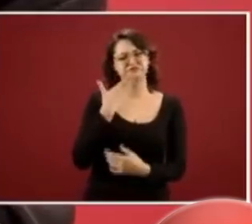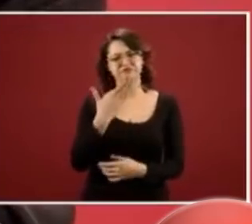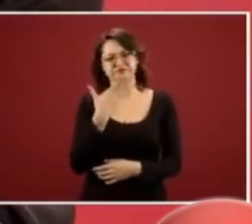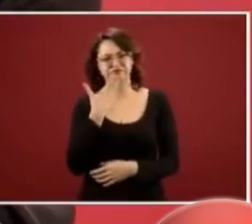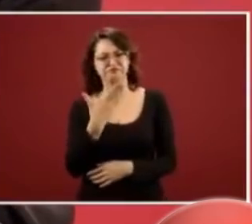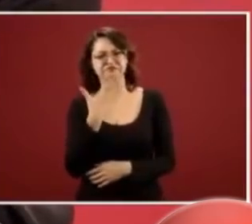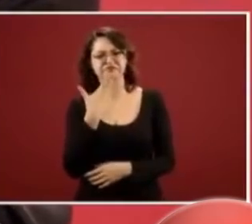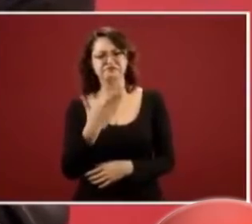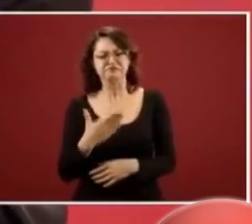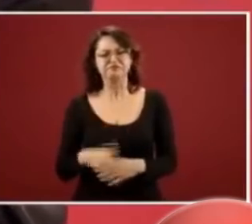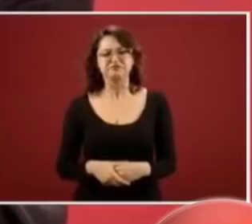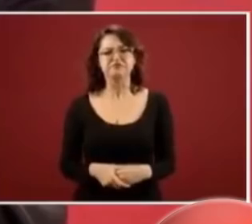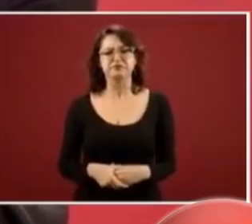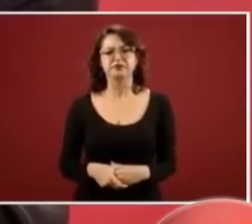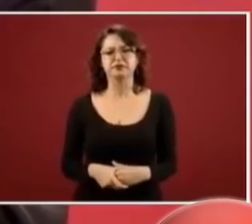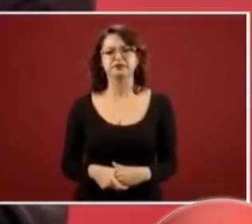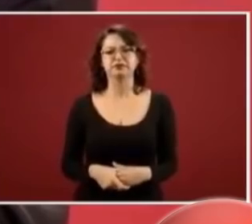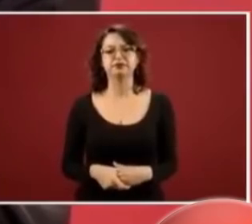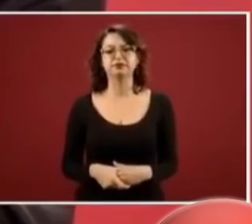sean